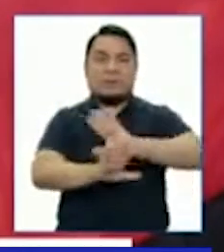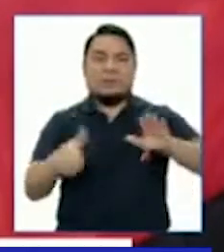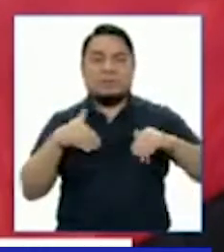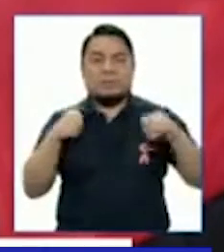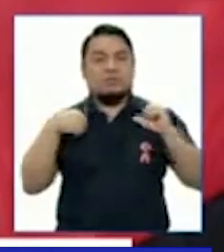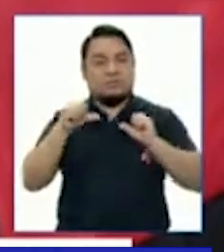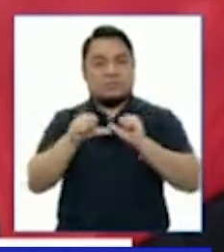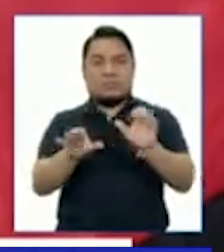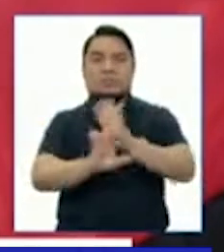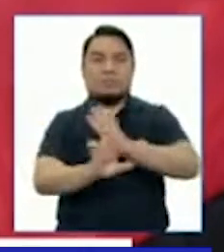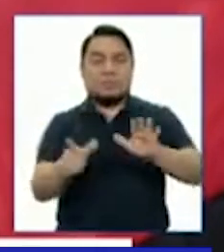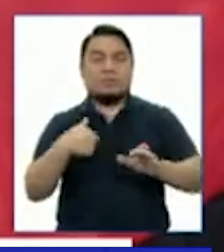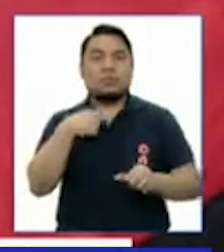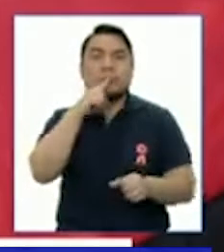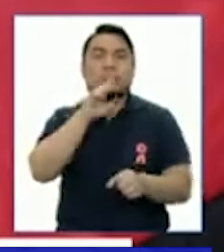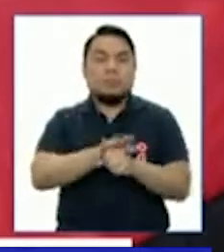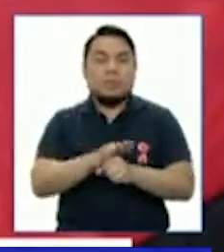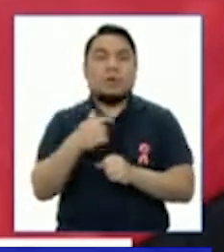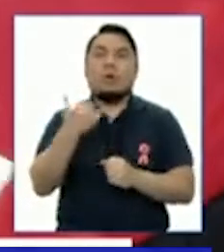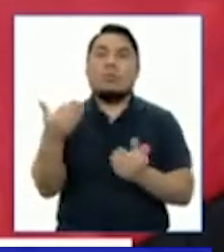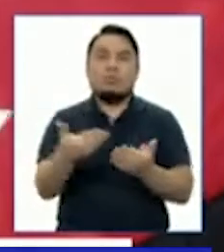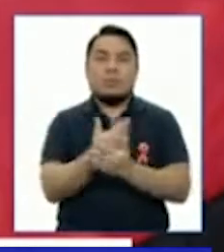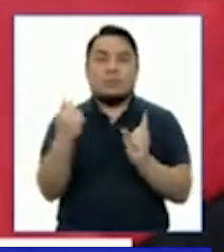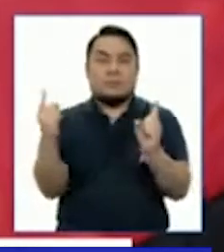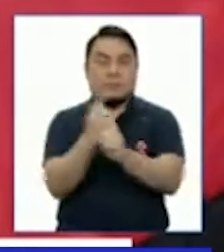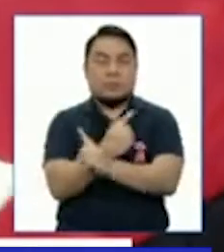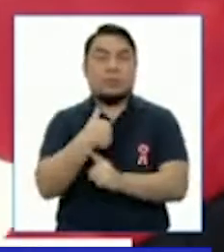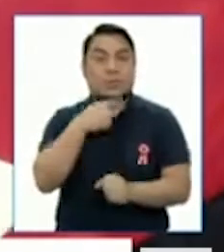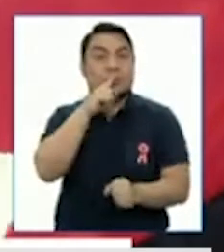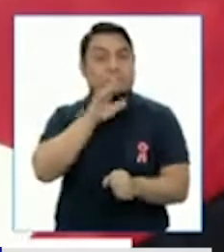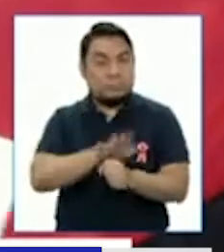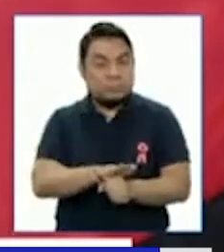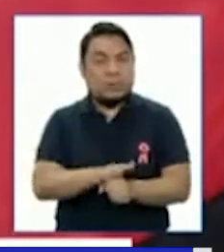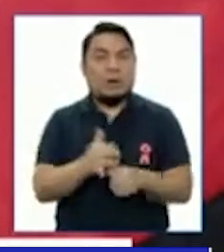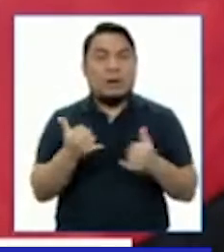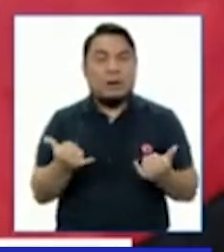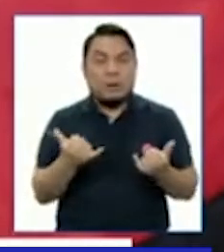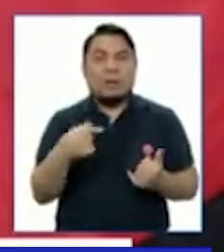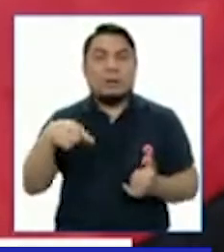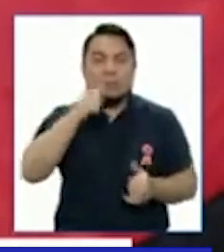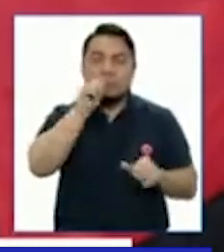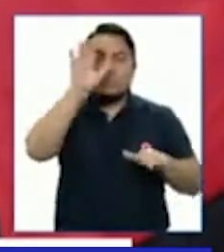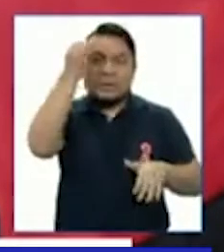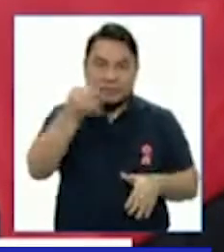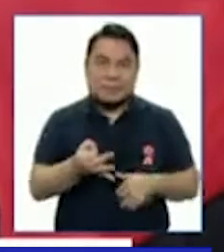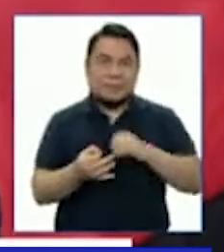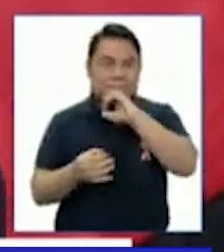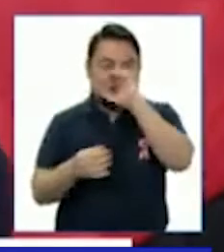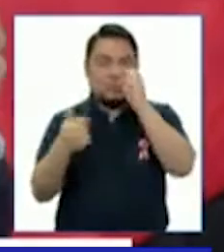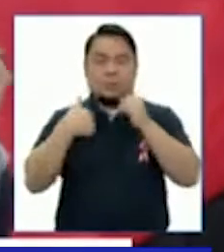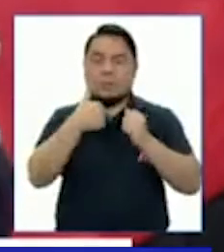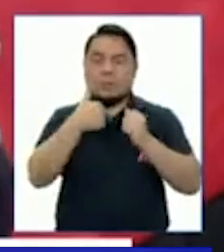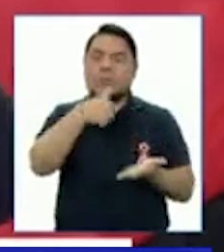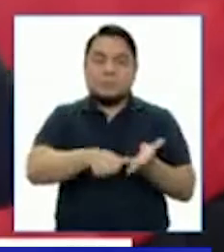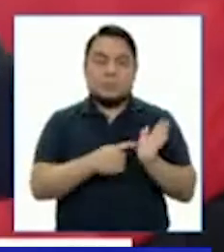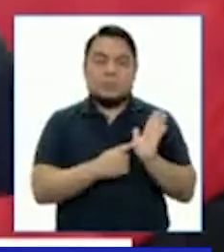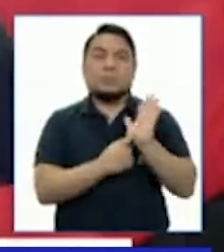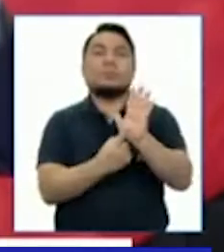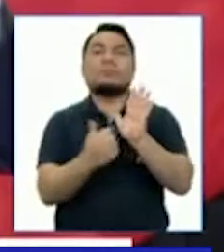con sus compromisos, muestro aquí al país el decreto